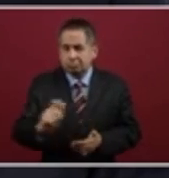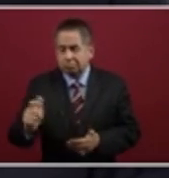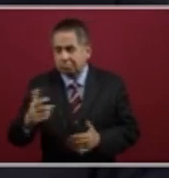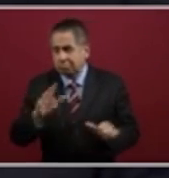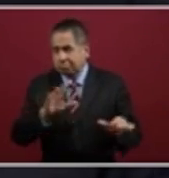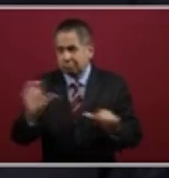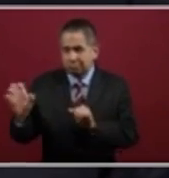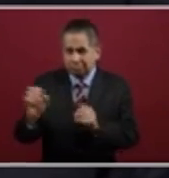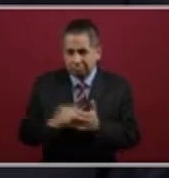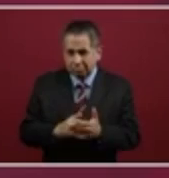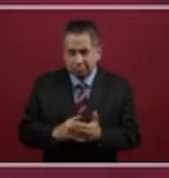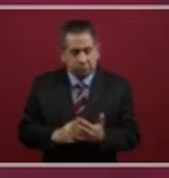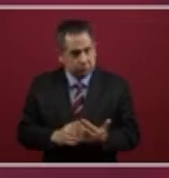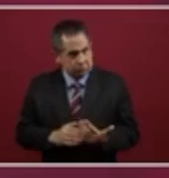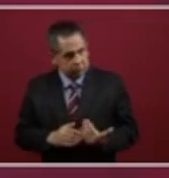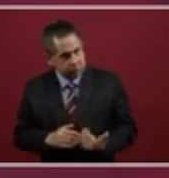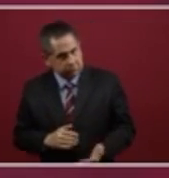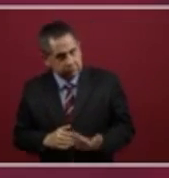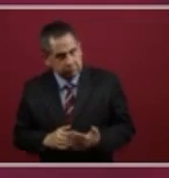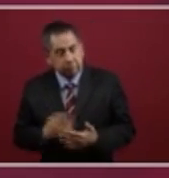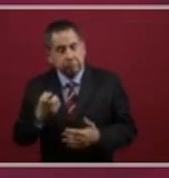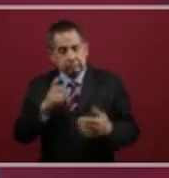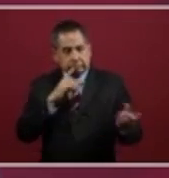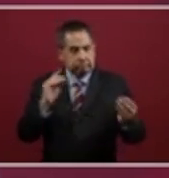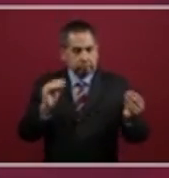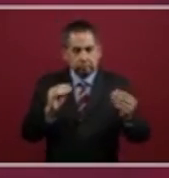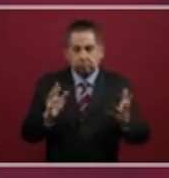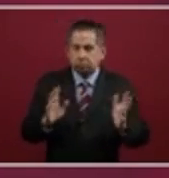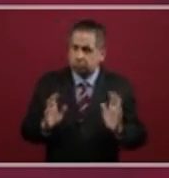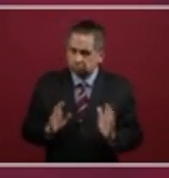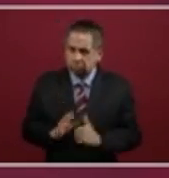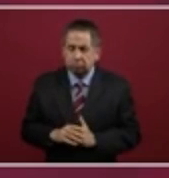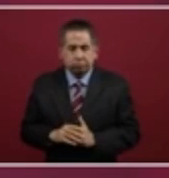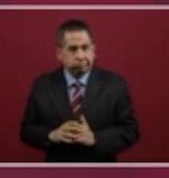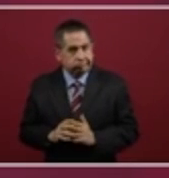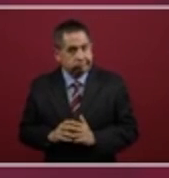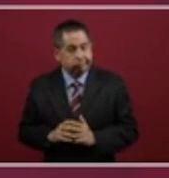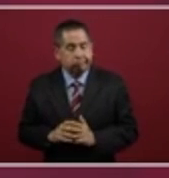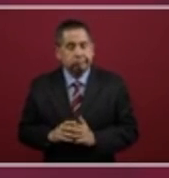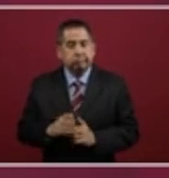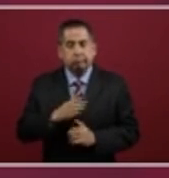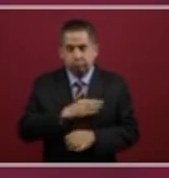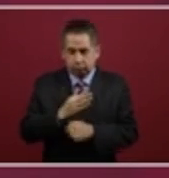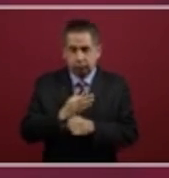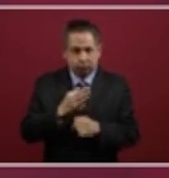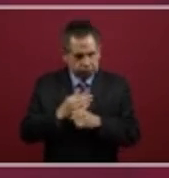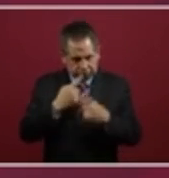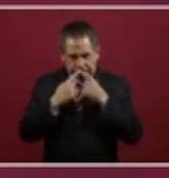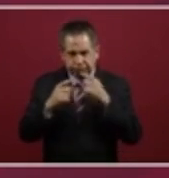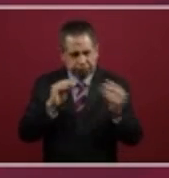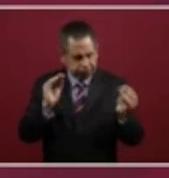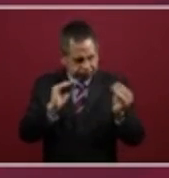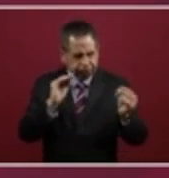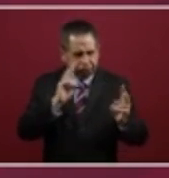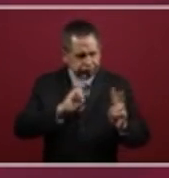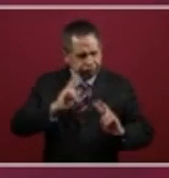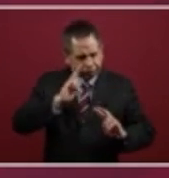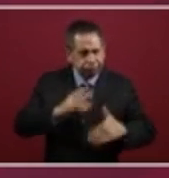Por eso es todo este debate. Qué bien que se está tratando este